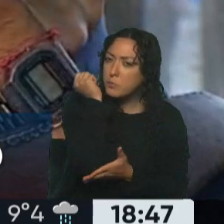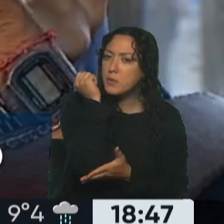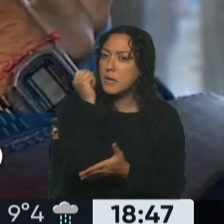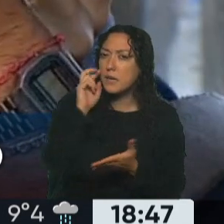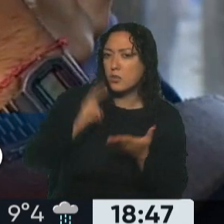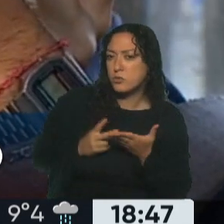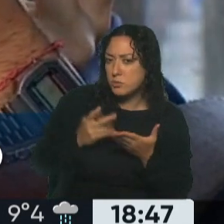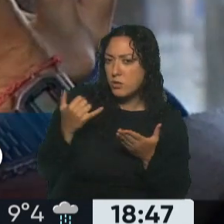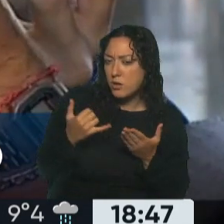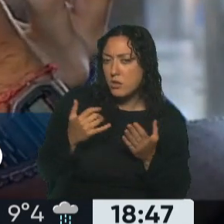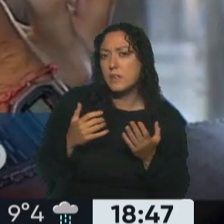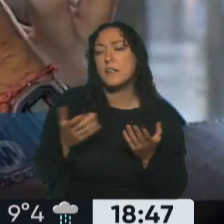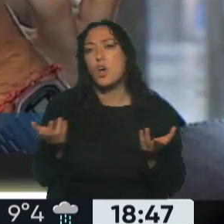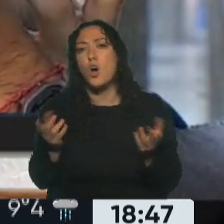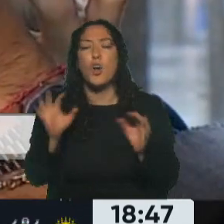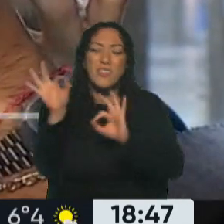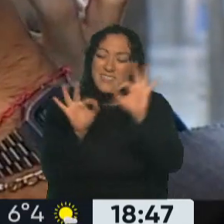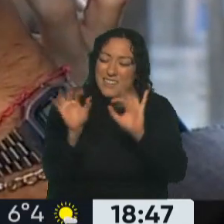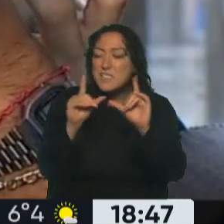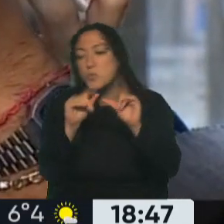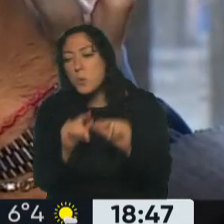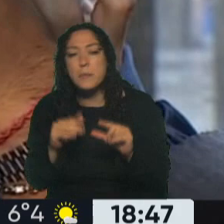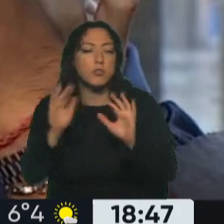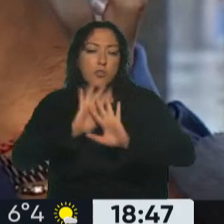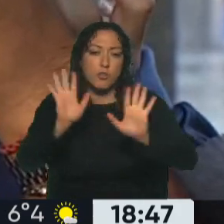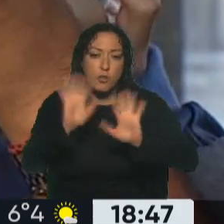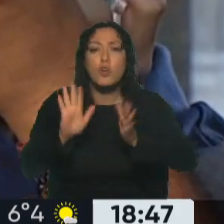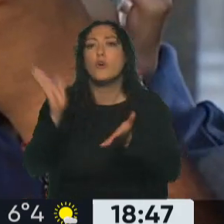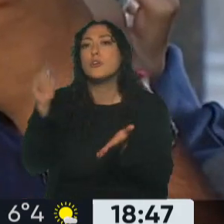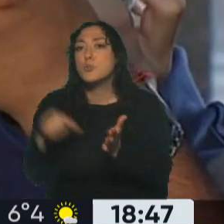No bajamos a ese nivel de detalle, sino respecto del derecho que tiene la ciudad a cobrar estos...